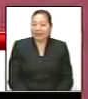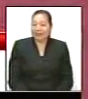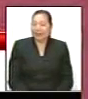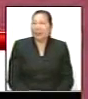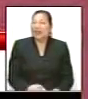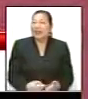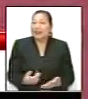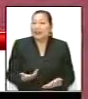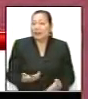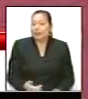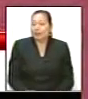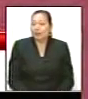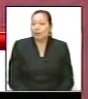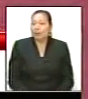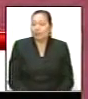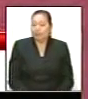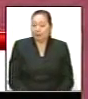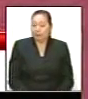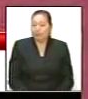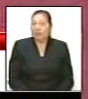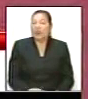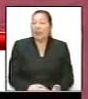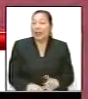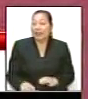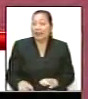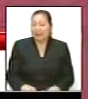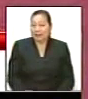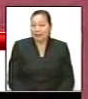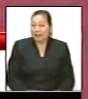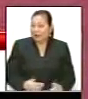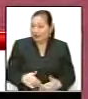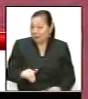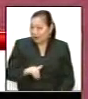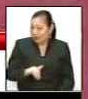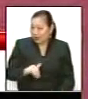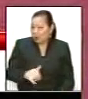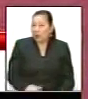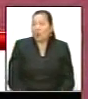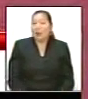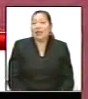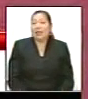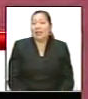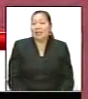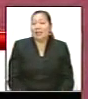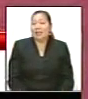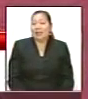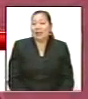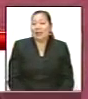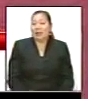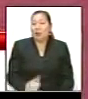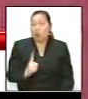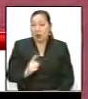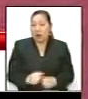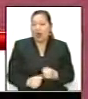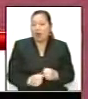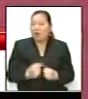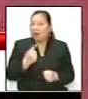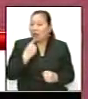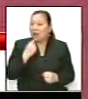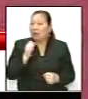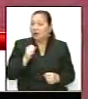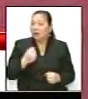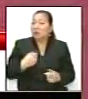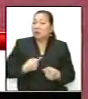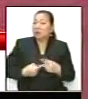¿qué ha pasado, pues? ¿No? ¿Y qué vamos a hacer? ¿Vamos a seguir igual? Porque el presidente fue hace casi un año y nos dijo, yo